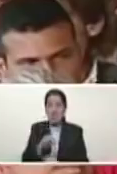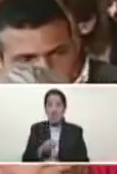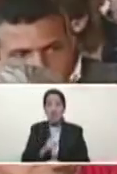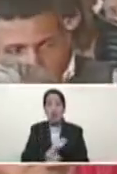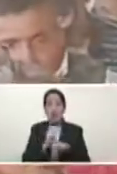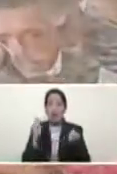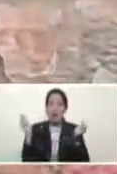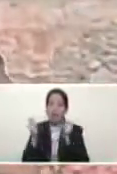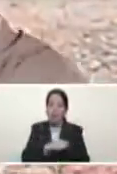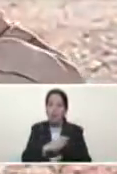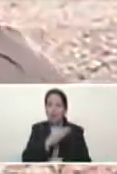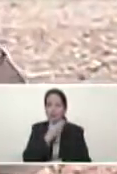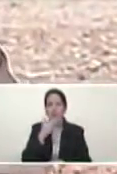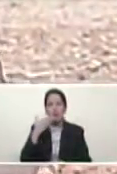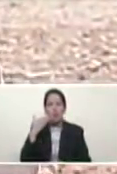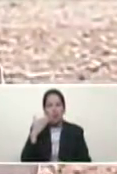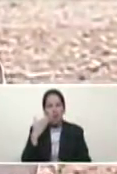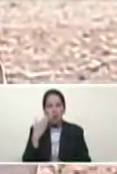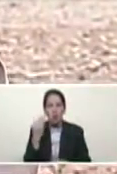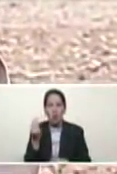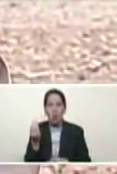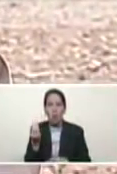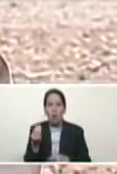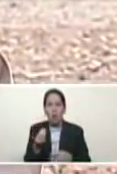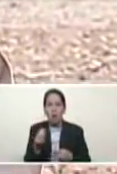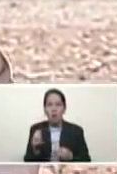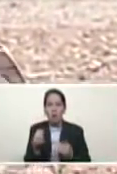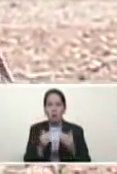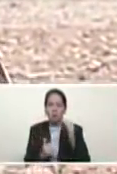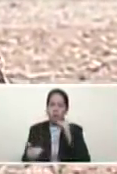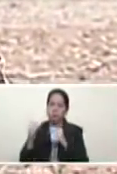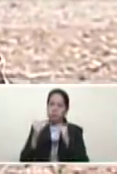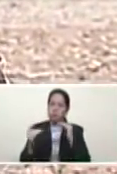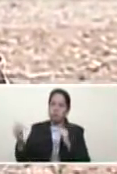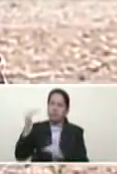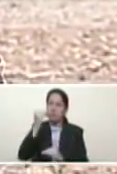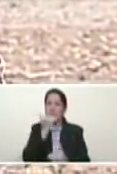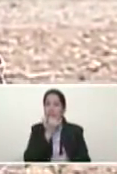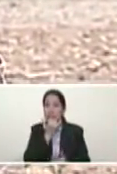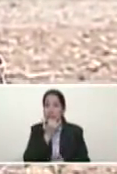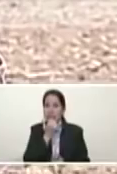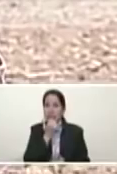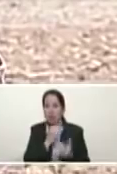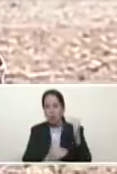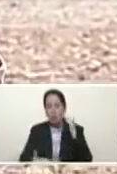mejorando, rectificando, superando errores. Por un lado,